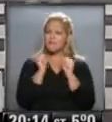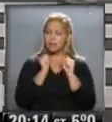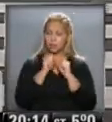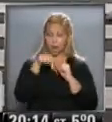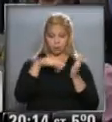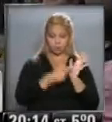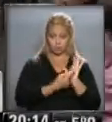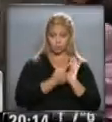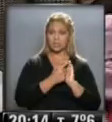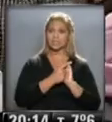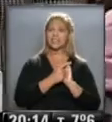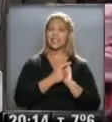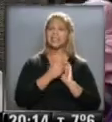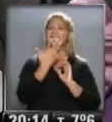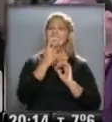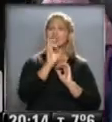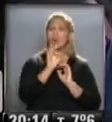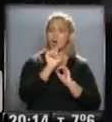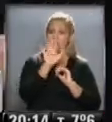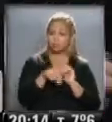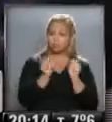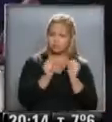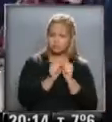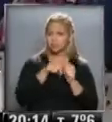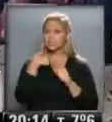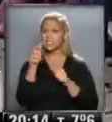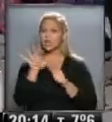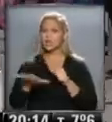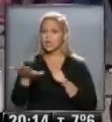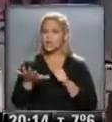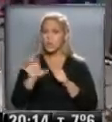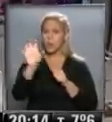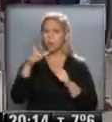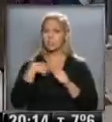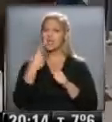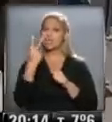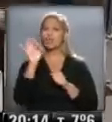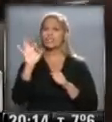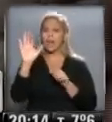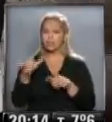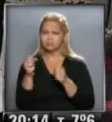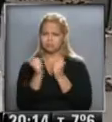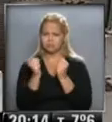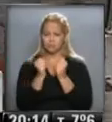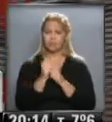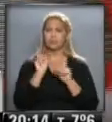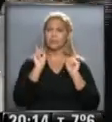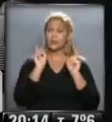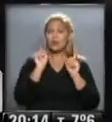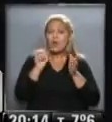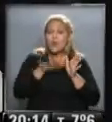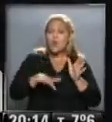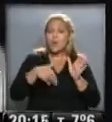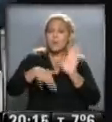aquí en la ciudad con una sensación térmica de 5 grados, en áreas urbanas fue de 2 grados, no solo fue fría aquí en la ciudad, sino el punto más